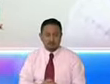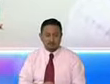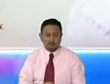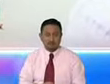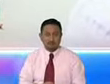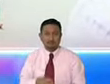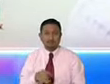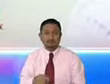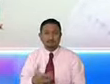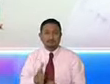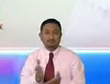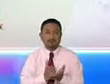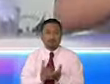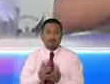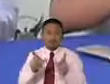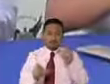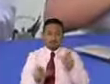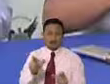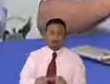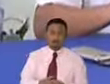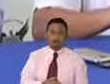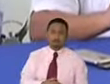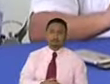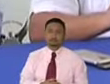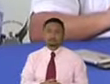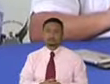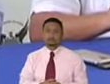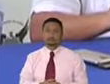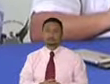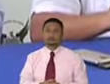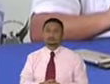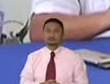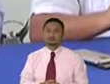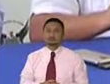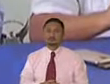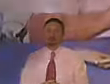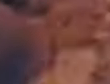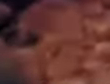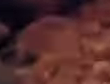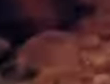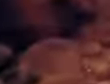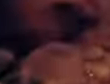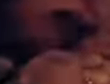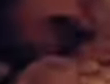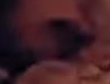en servicio de la ciudadanía. Informó Enrique Muñoz.